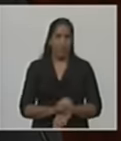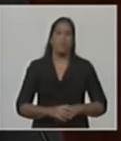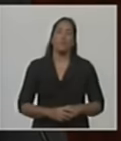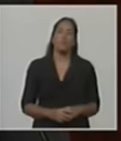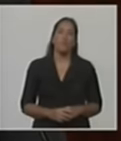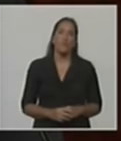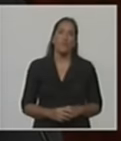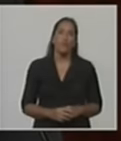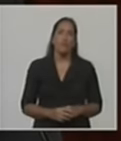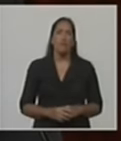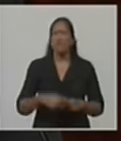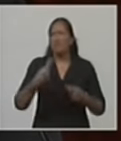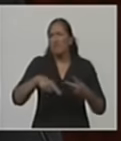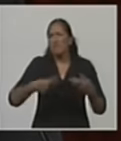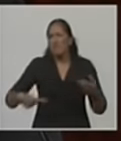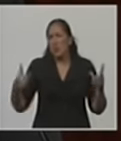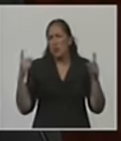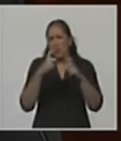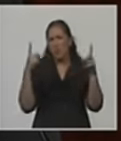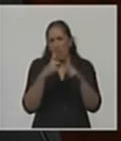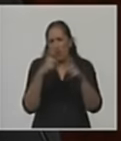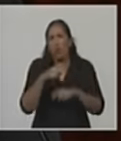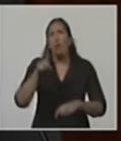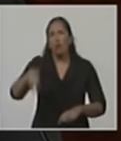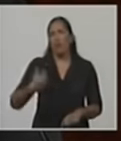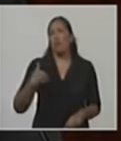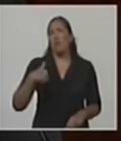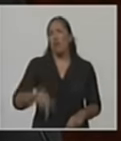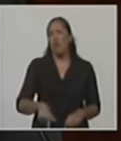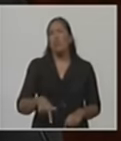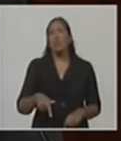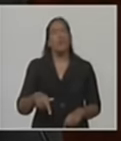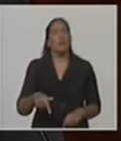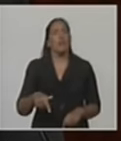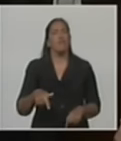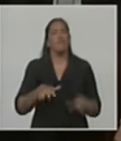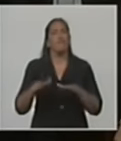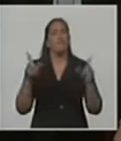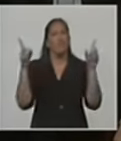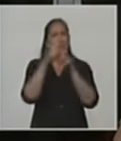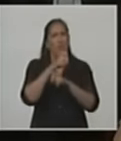Todos estos problemas llevaron a nuestro país a una pérdida de competitividad con una